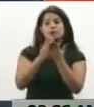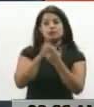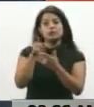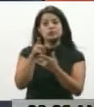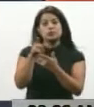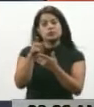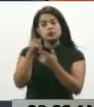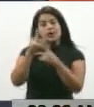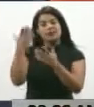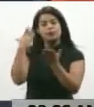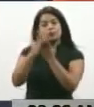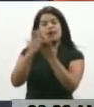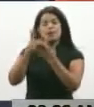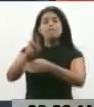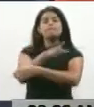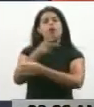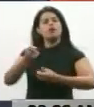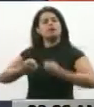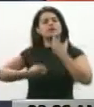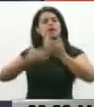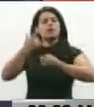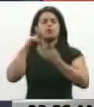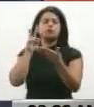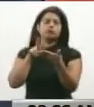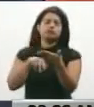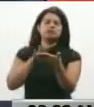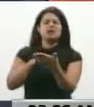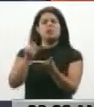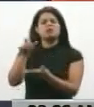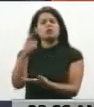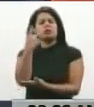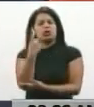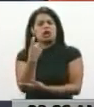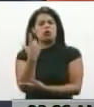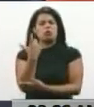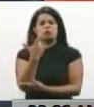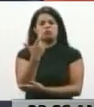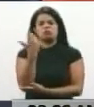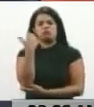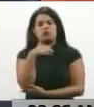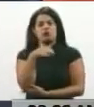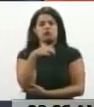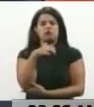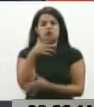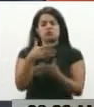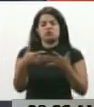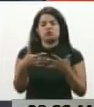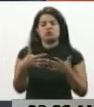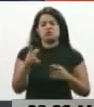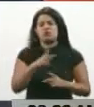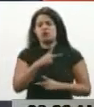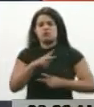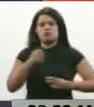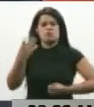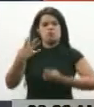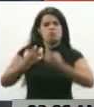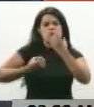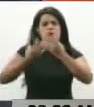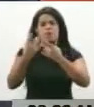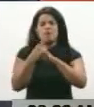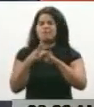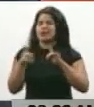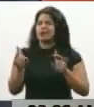Lorca serio, saborío, con una escritura muy dura, ¿no? Pero nosotros en el